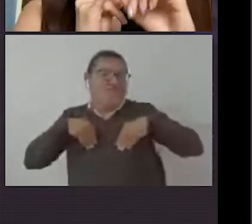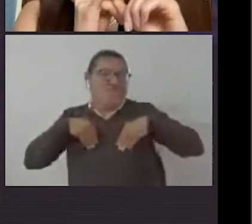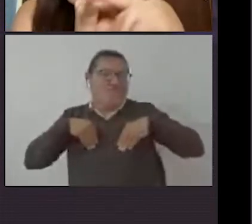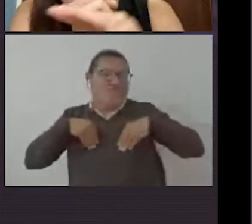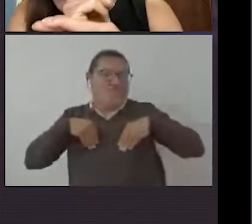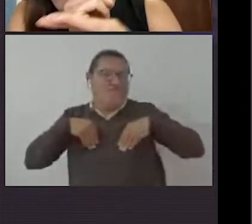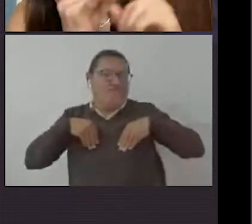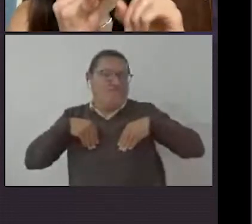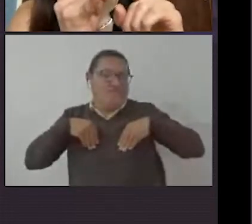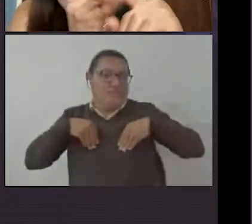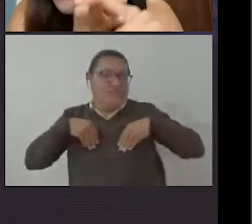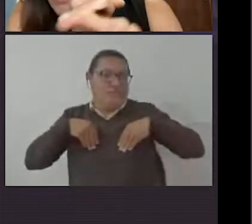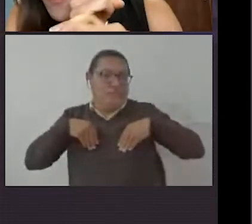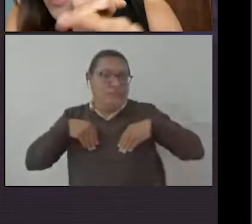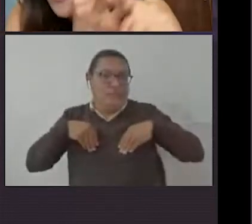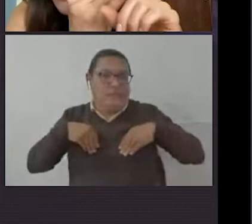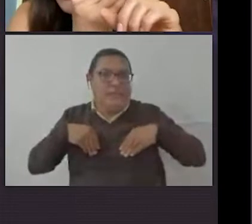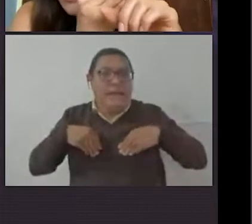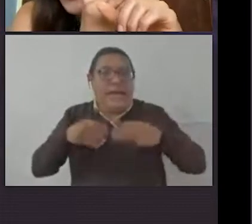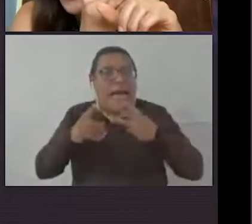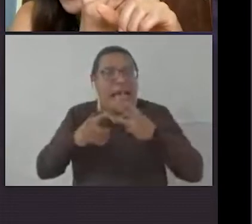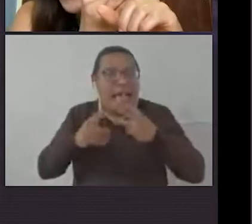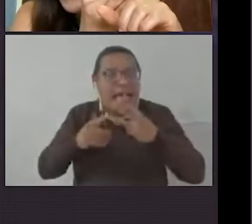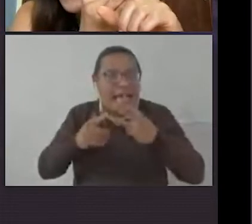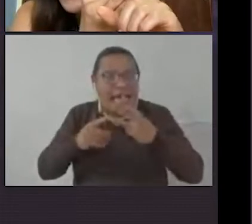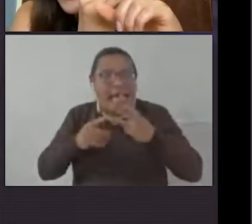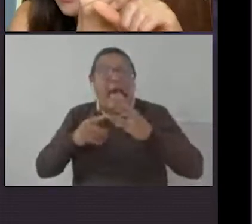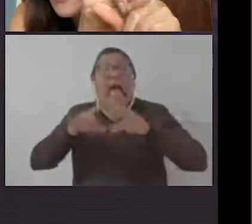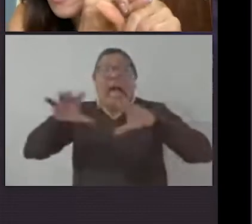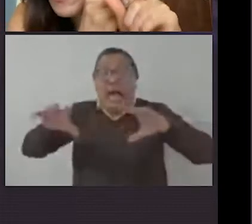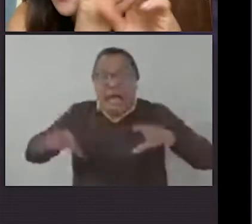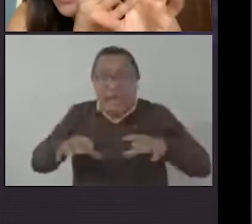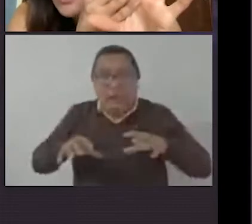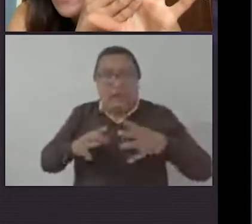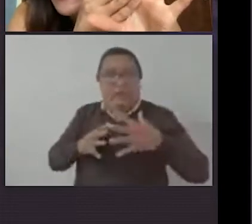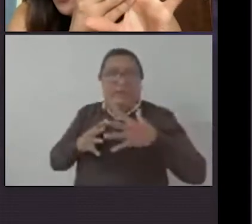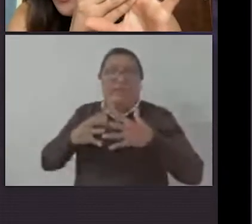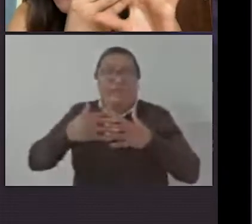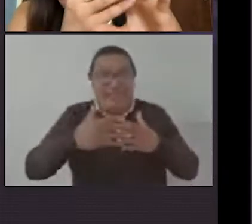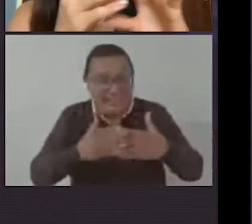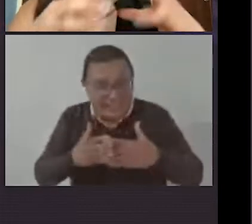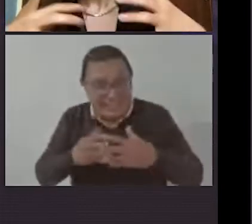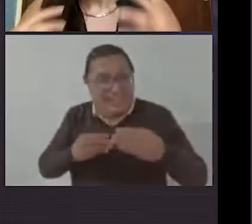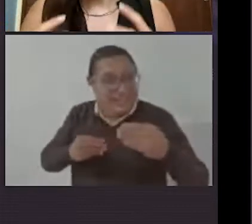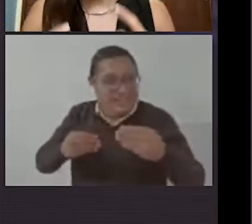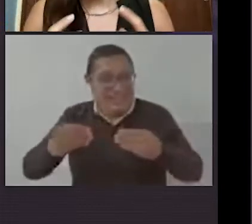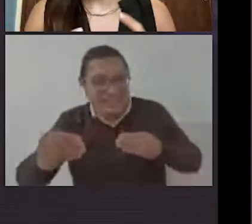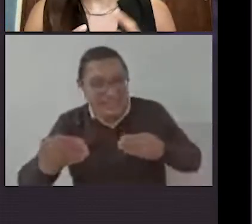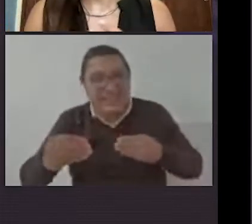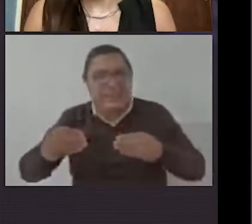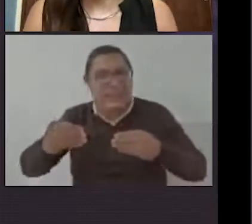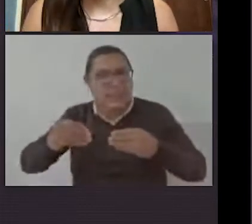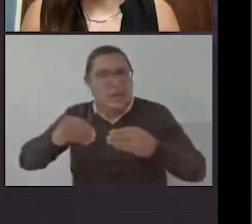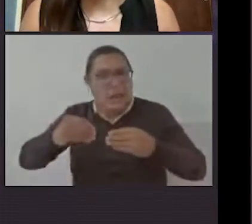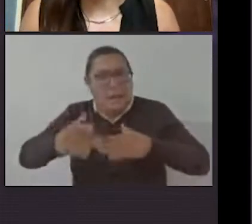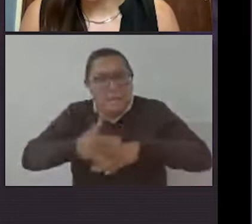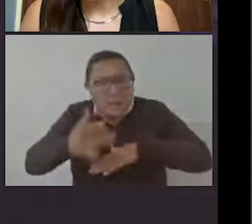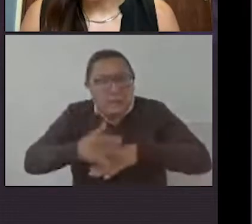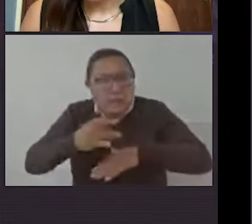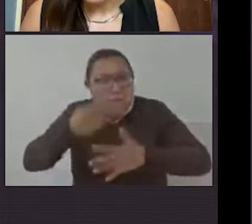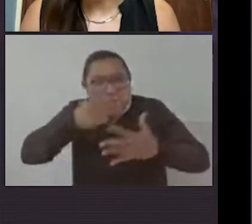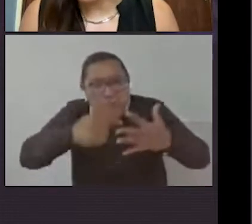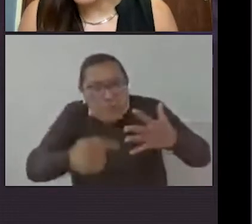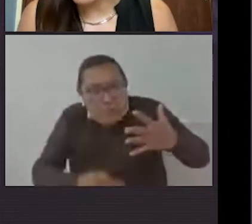aquí ya viene la convicción, la flexibilidad, la disciplina, la pasión, el enfoque. Todo esto que ya se